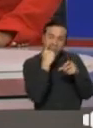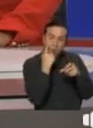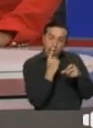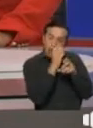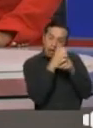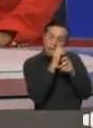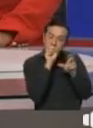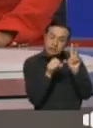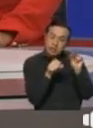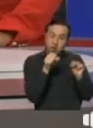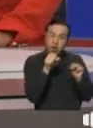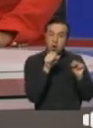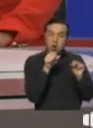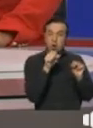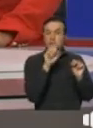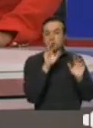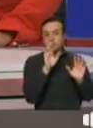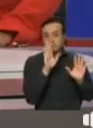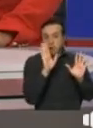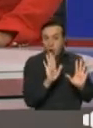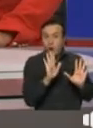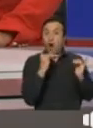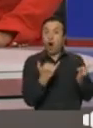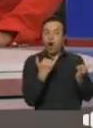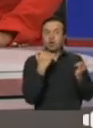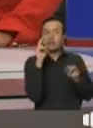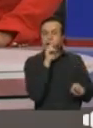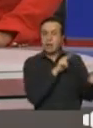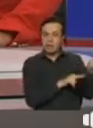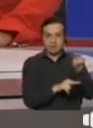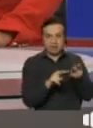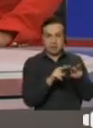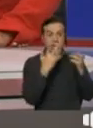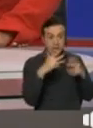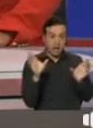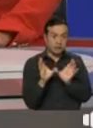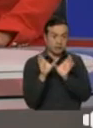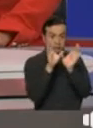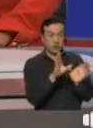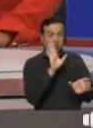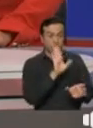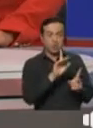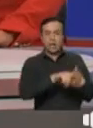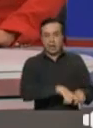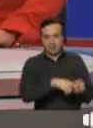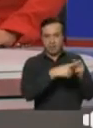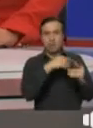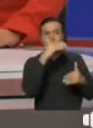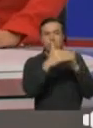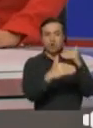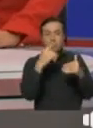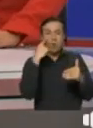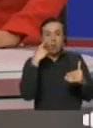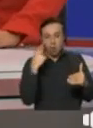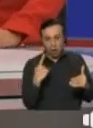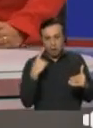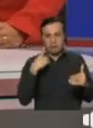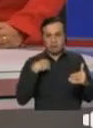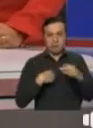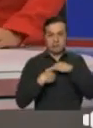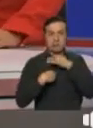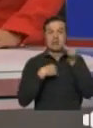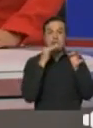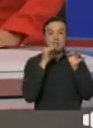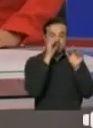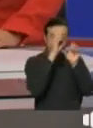si cumplen con los estándares requeridos. Una vez que obtengan esta certificación, iniciarán el proceso de toma de muestras.